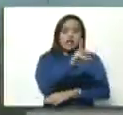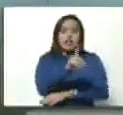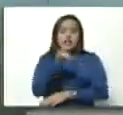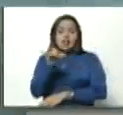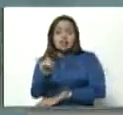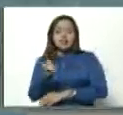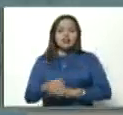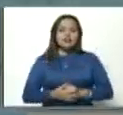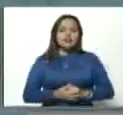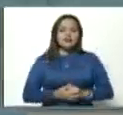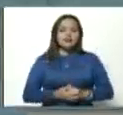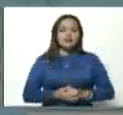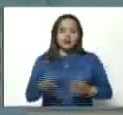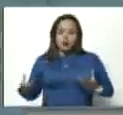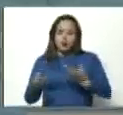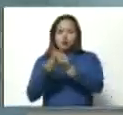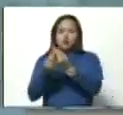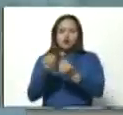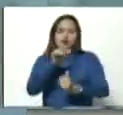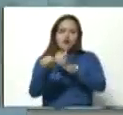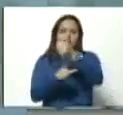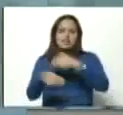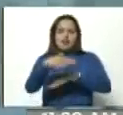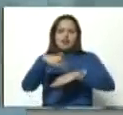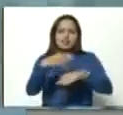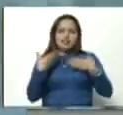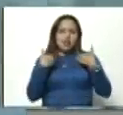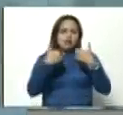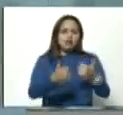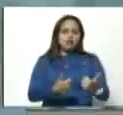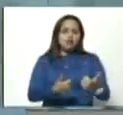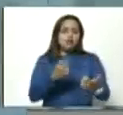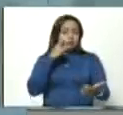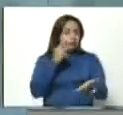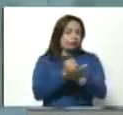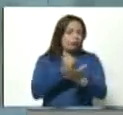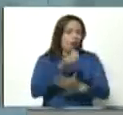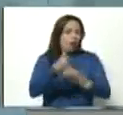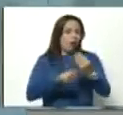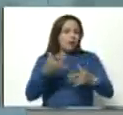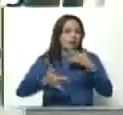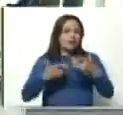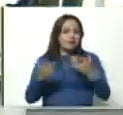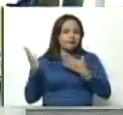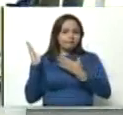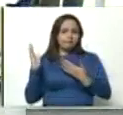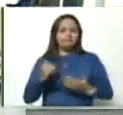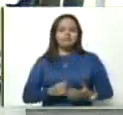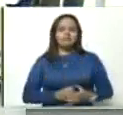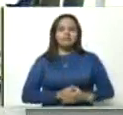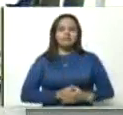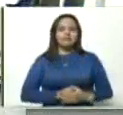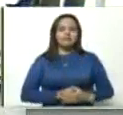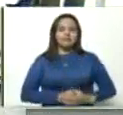la viceministra de Salud, Marisela Bermúdez. Vamos a ver cómo se desarrolla este despliegue.